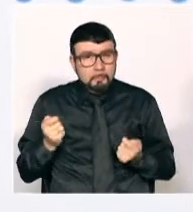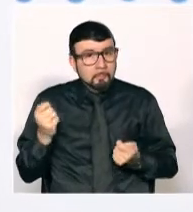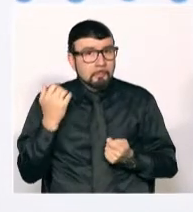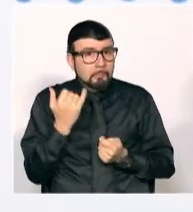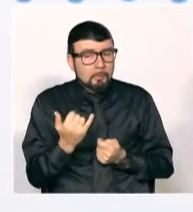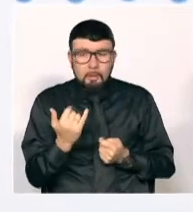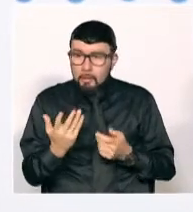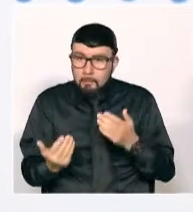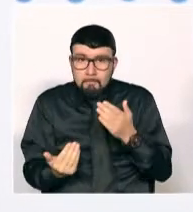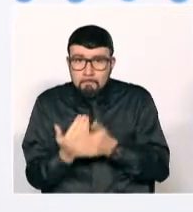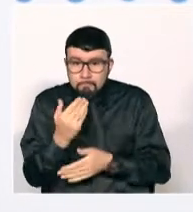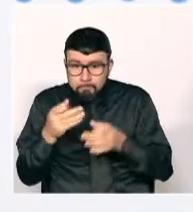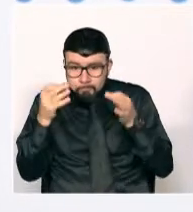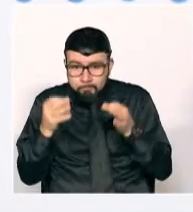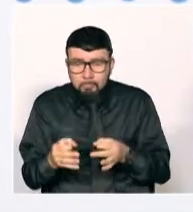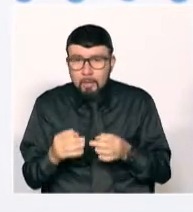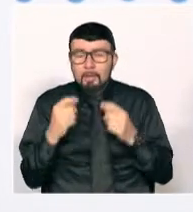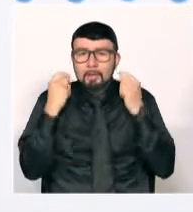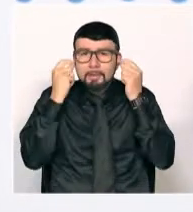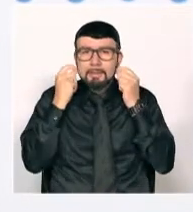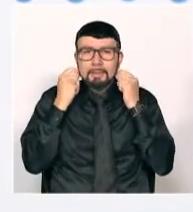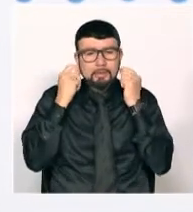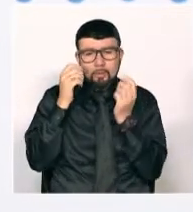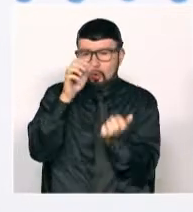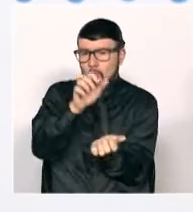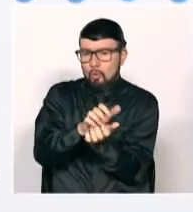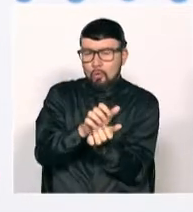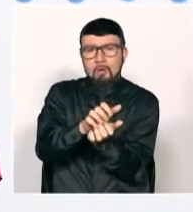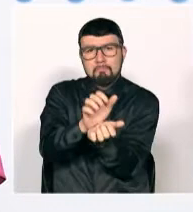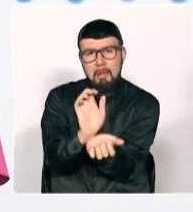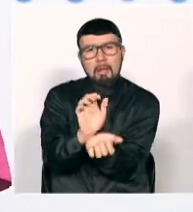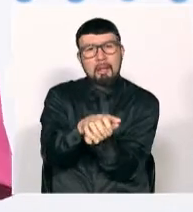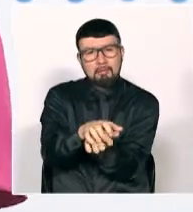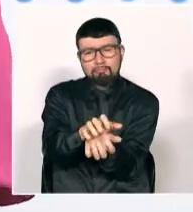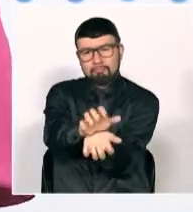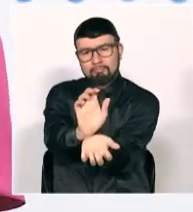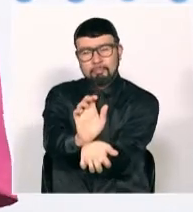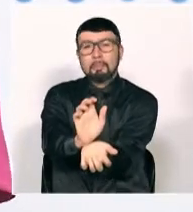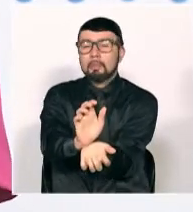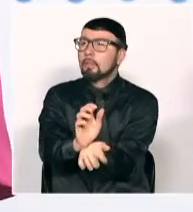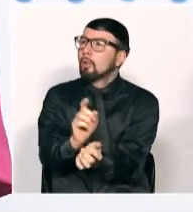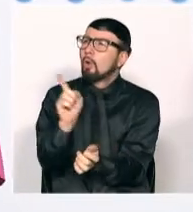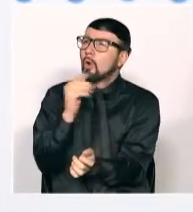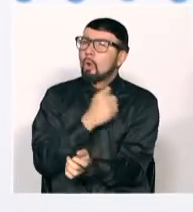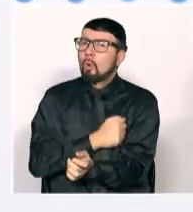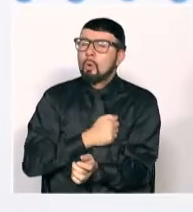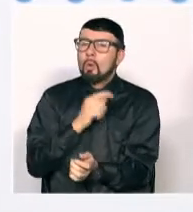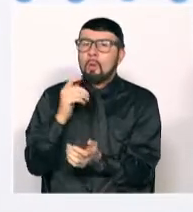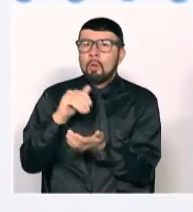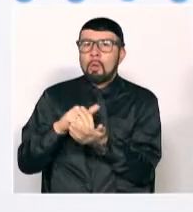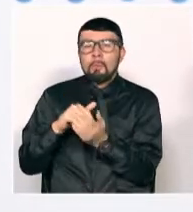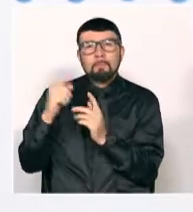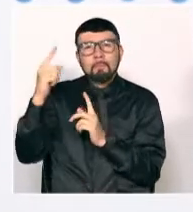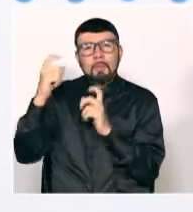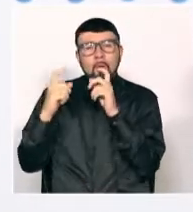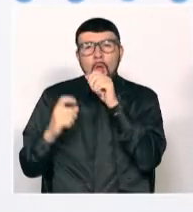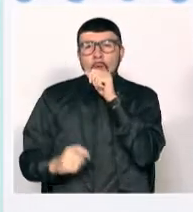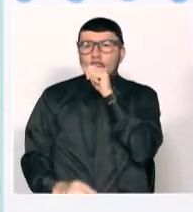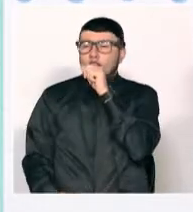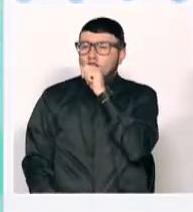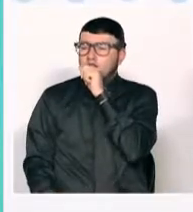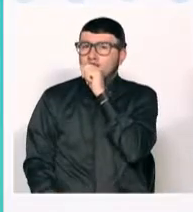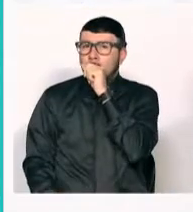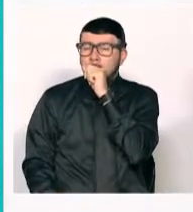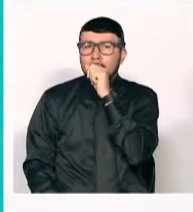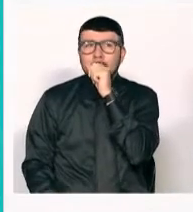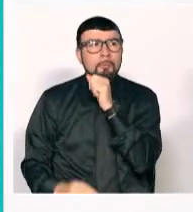la eminencia articular del hueso temporal. Si quieres volvemos a poner la imagen de la articulación,